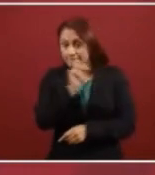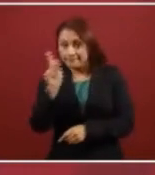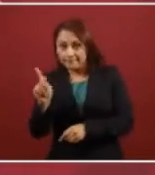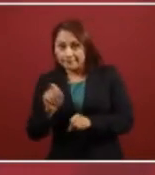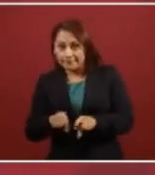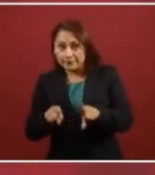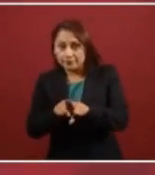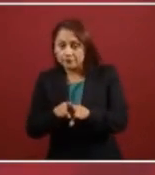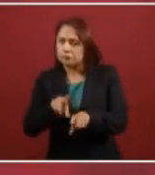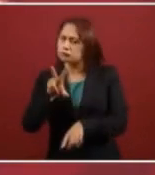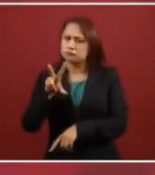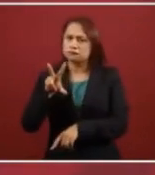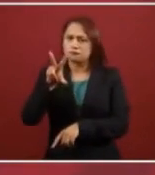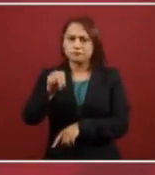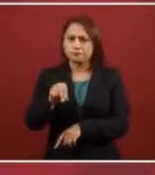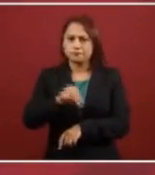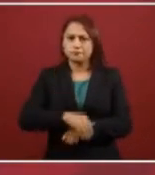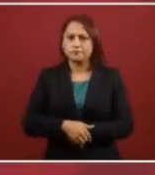Yes.